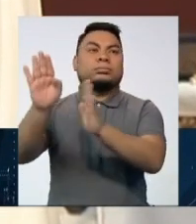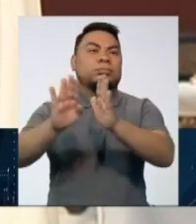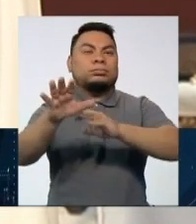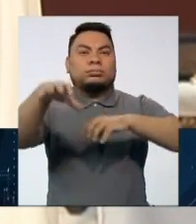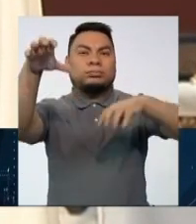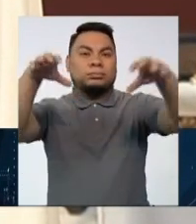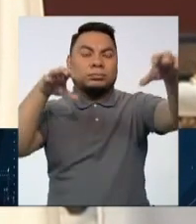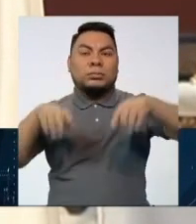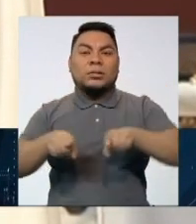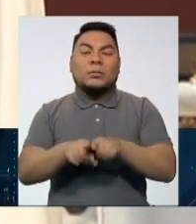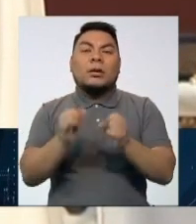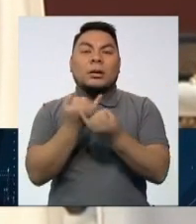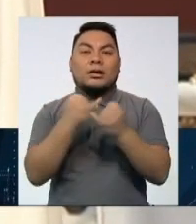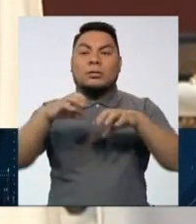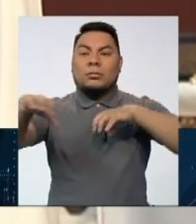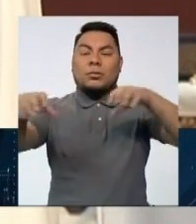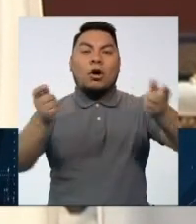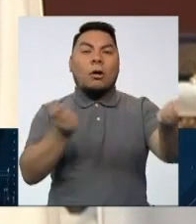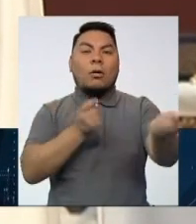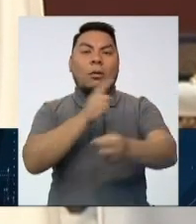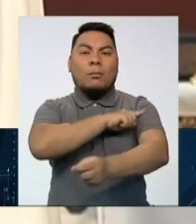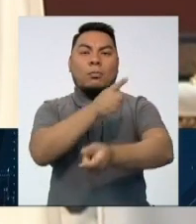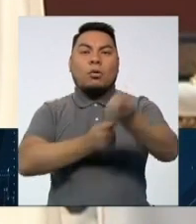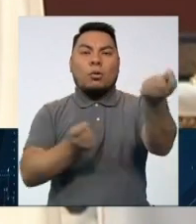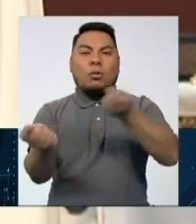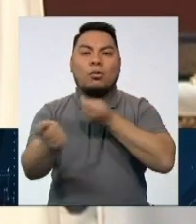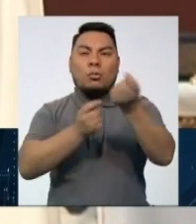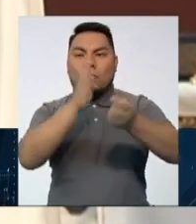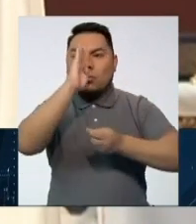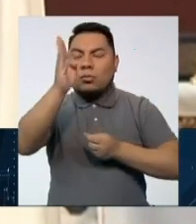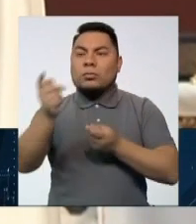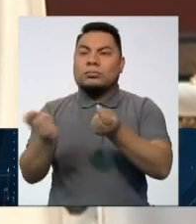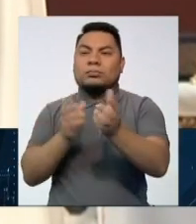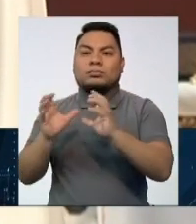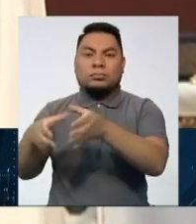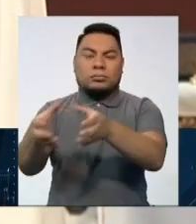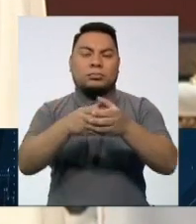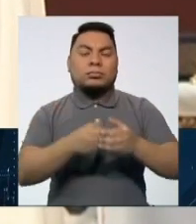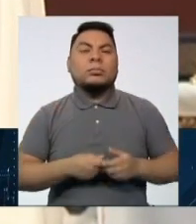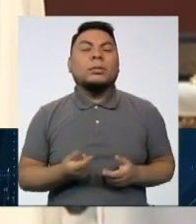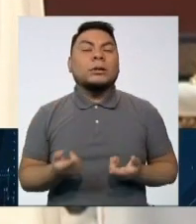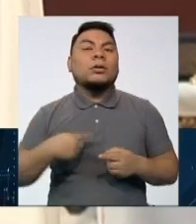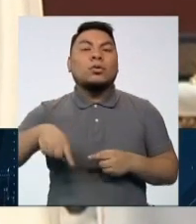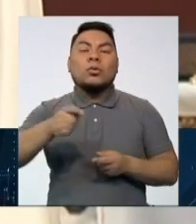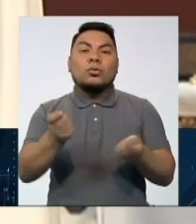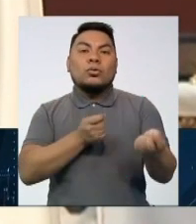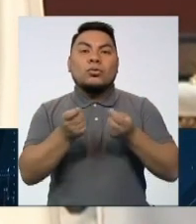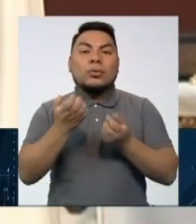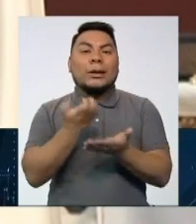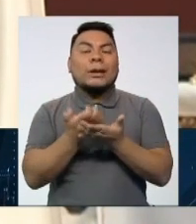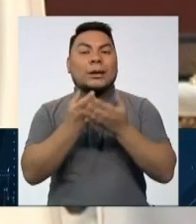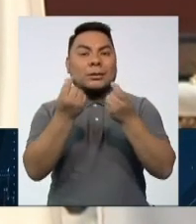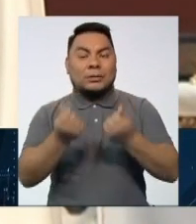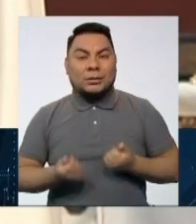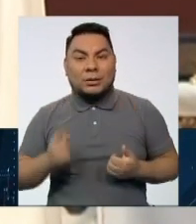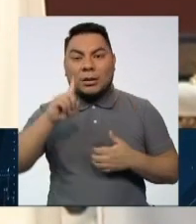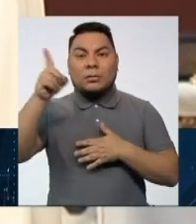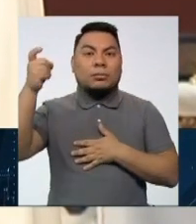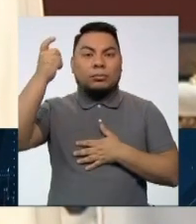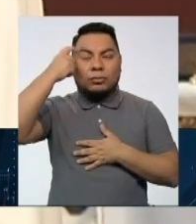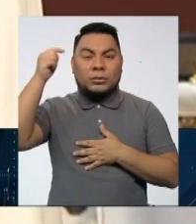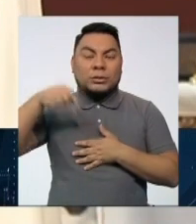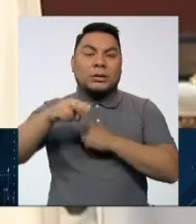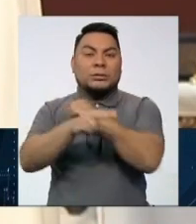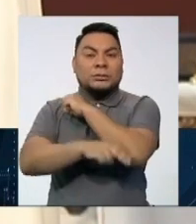del individualismo y del poder de los dueños de los grandes capitales que controlan la economía y la política de